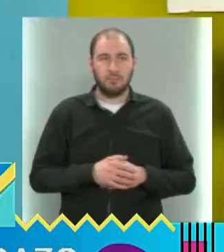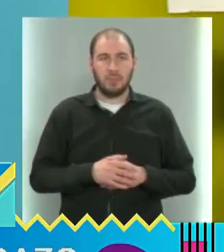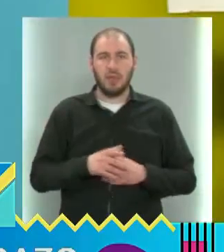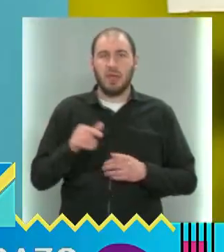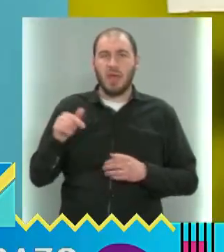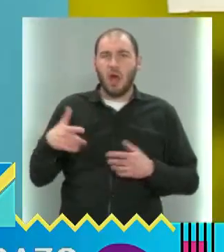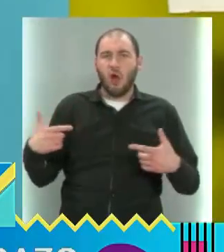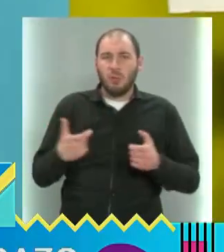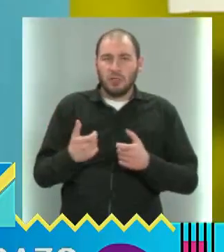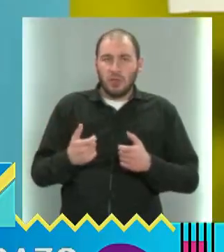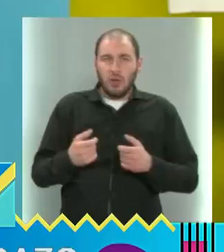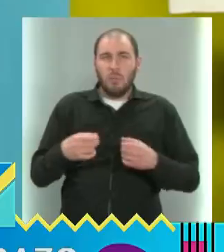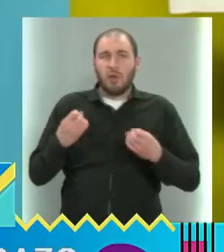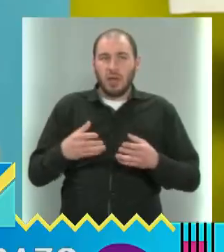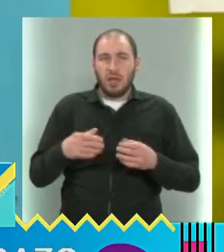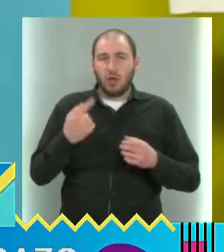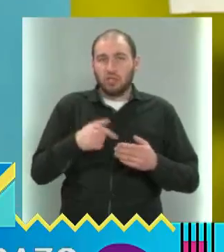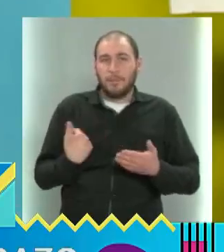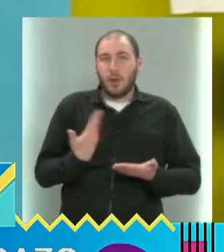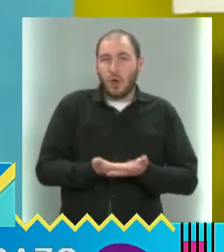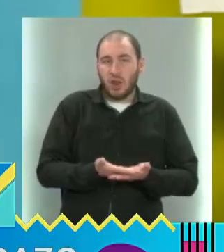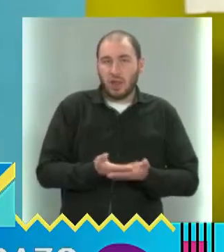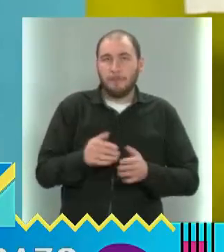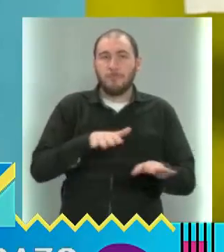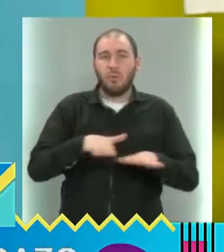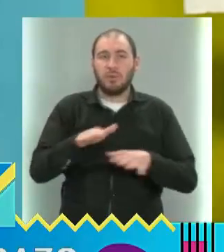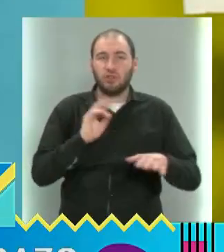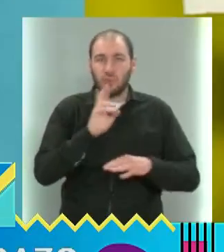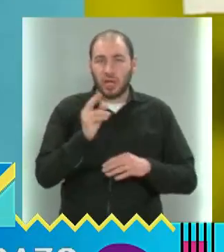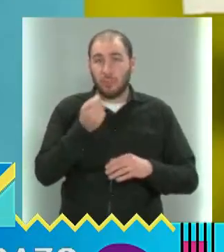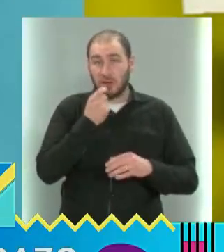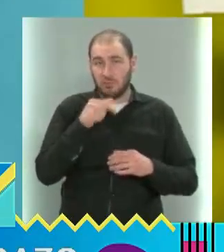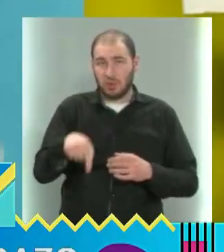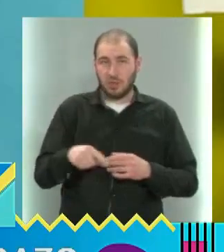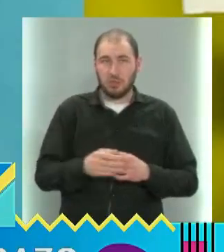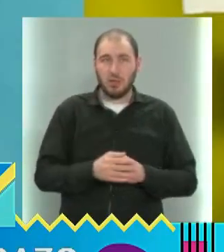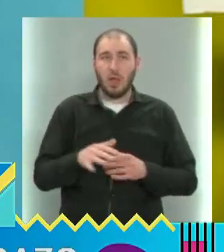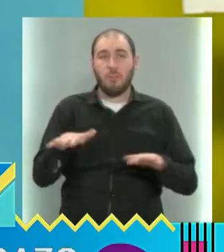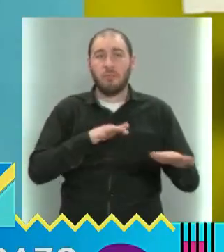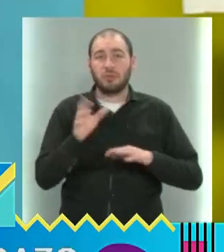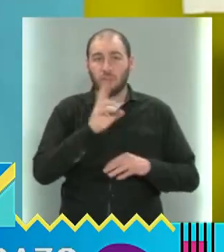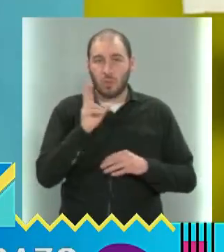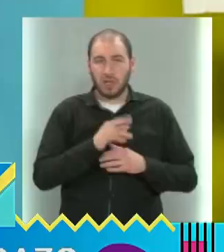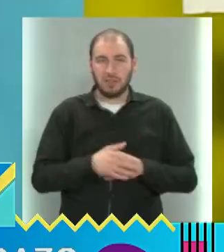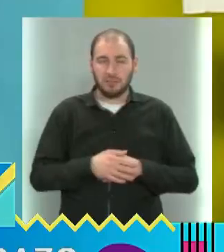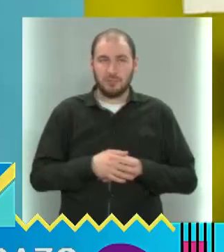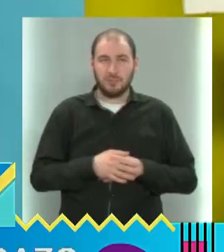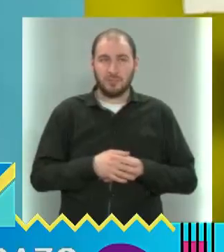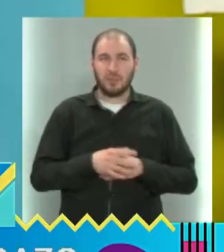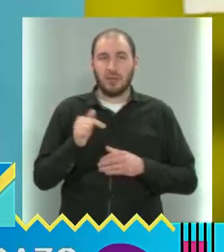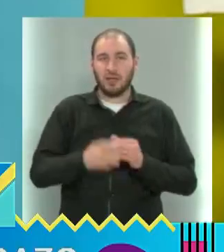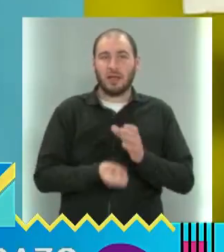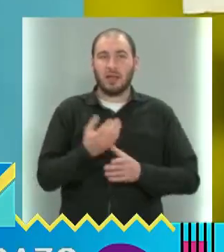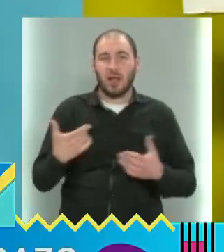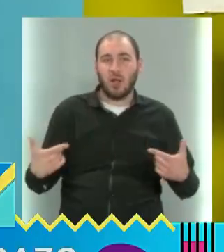Digo, que la oposición se genera a partir de lo que se propone desde un movimiento feminista, por ejemplo, en este caso, un movimiento de mujeres, y que se genera